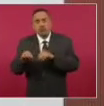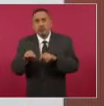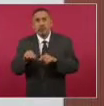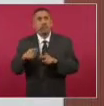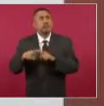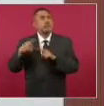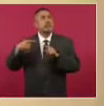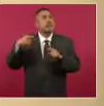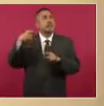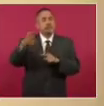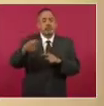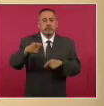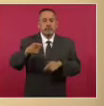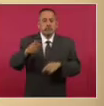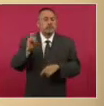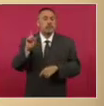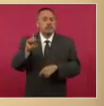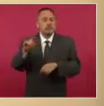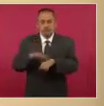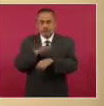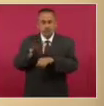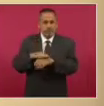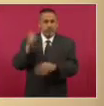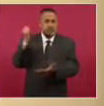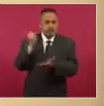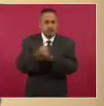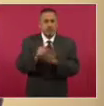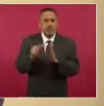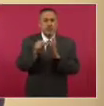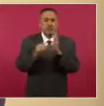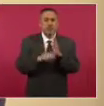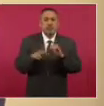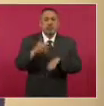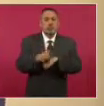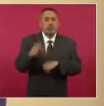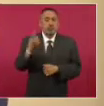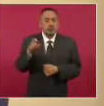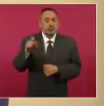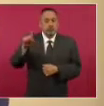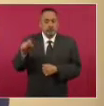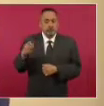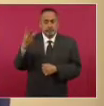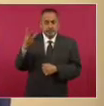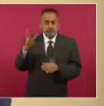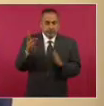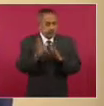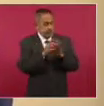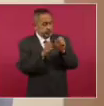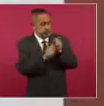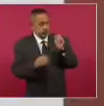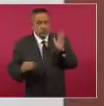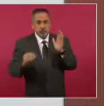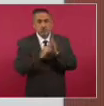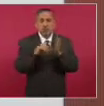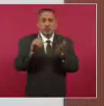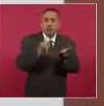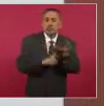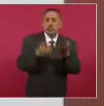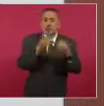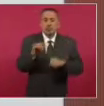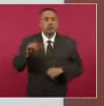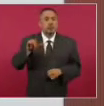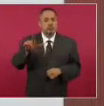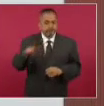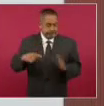alcanzó con la aprobación del artículo 123 de la Constitución de